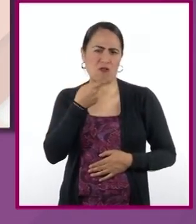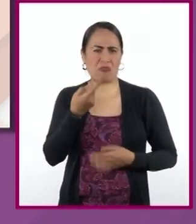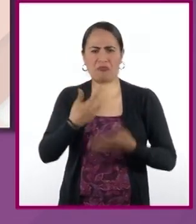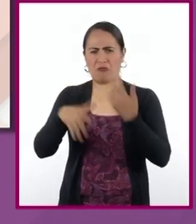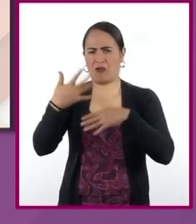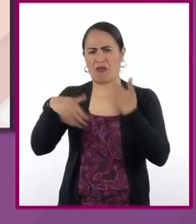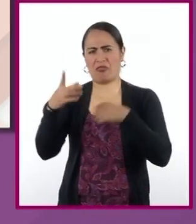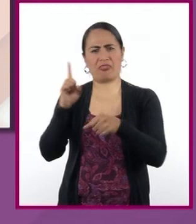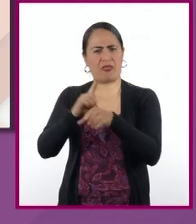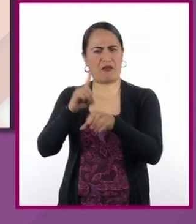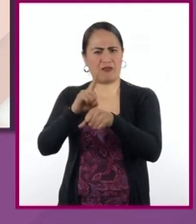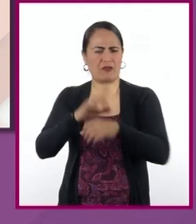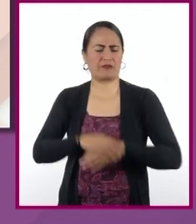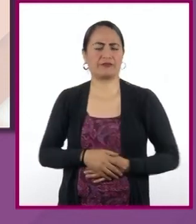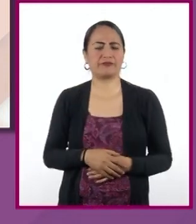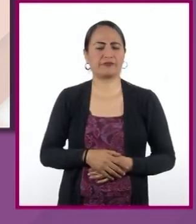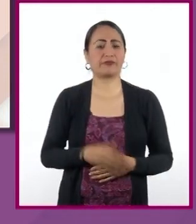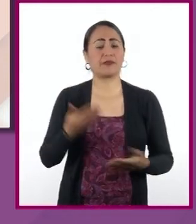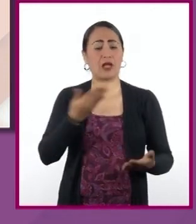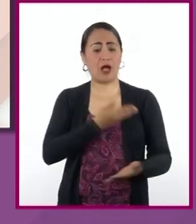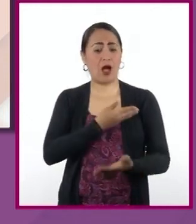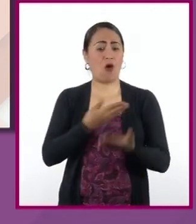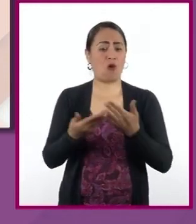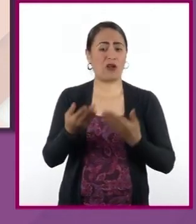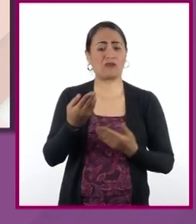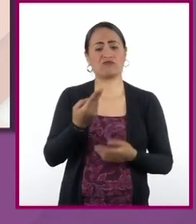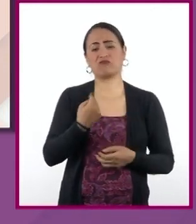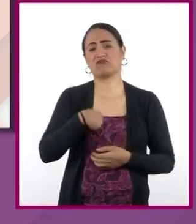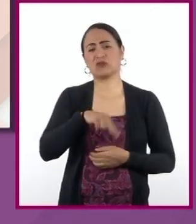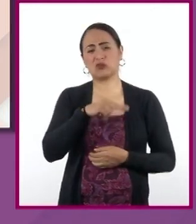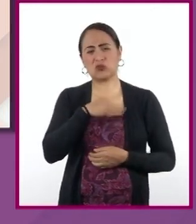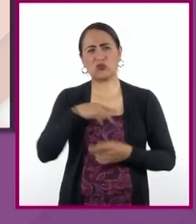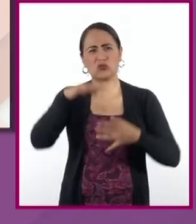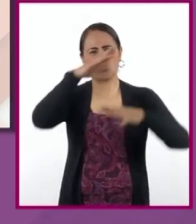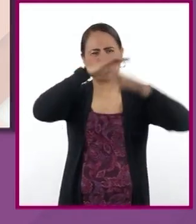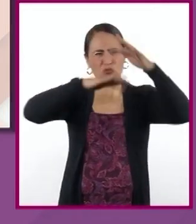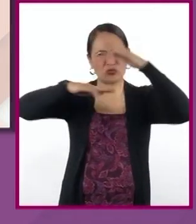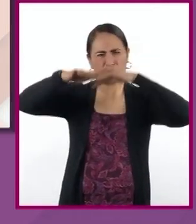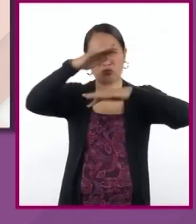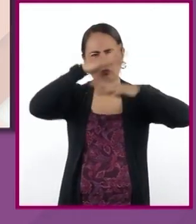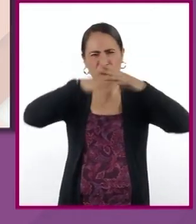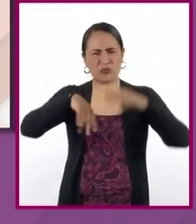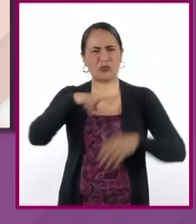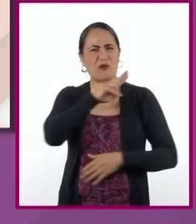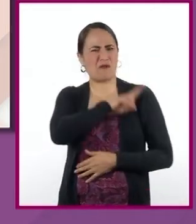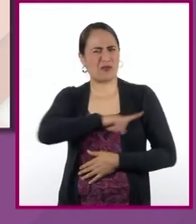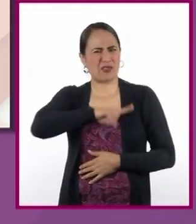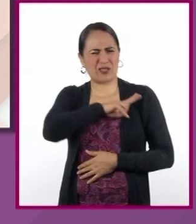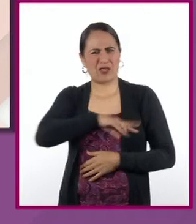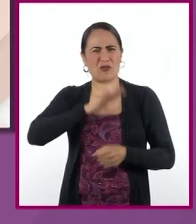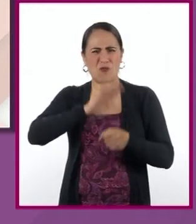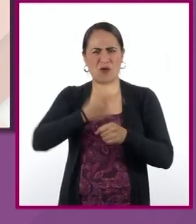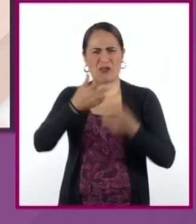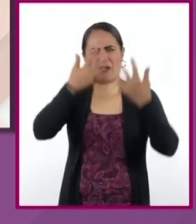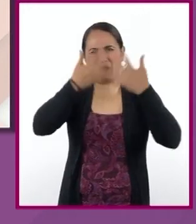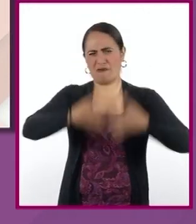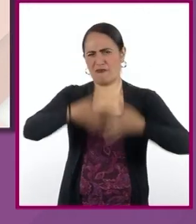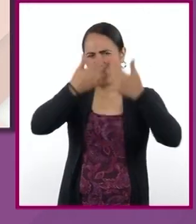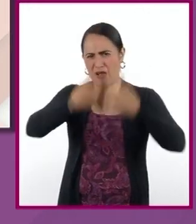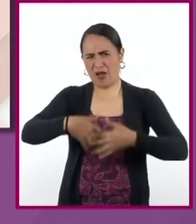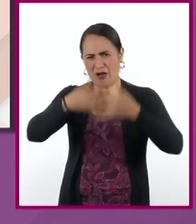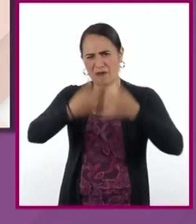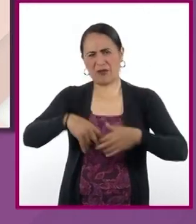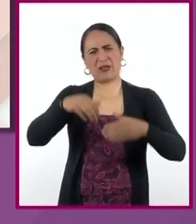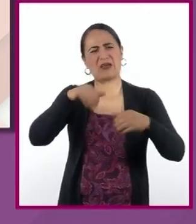dice: actualmente padecemos una niebla tóxica sobre la ciudad, producida por fábricas, centrales térmicas